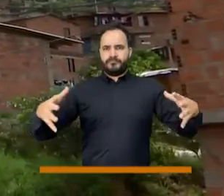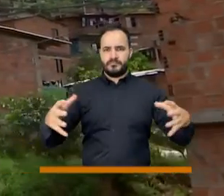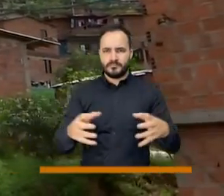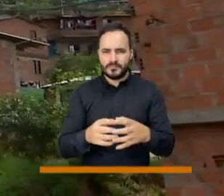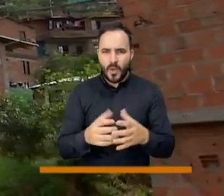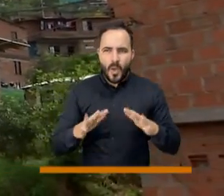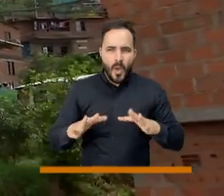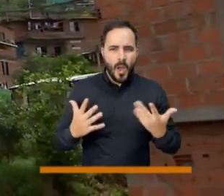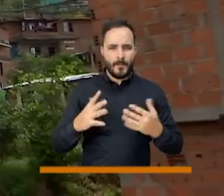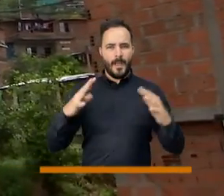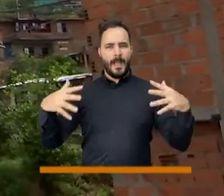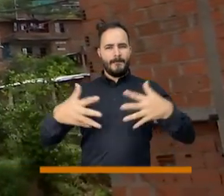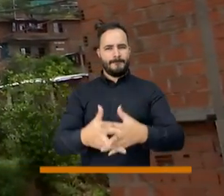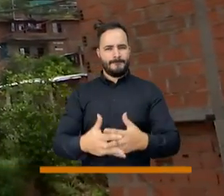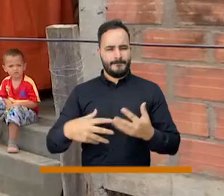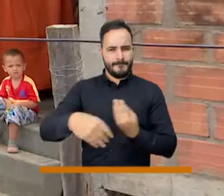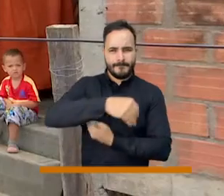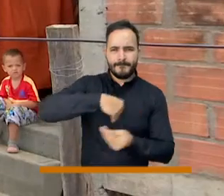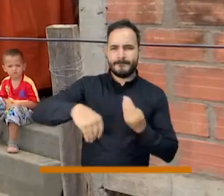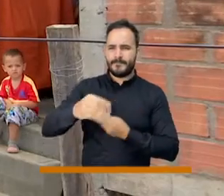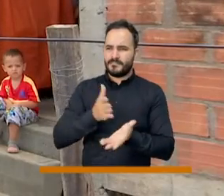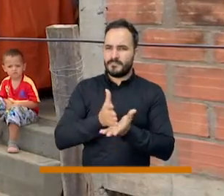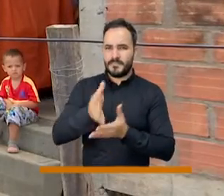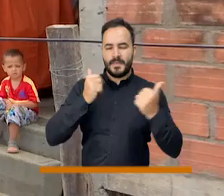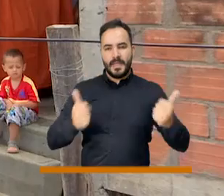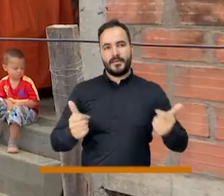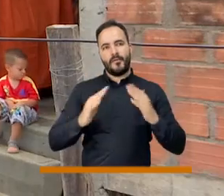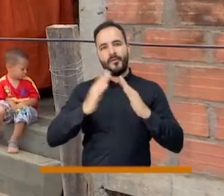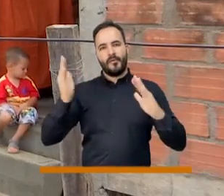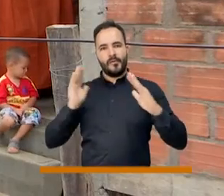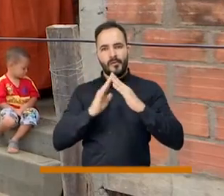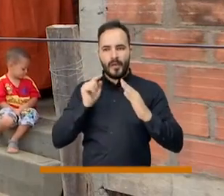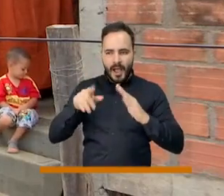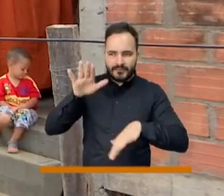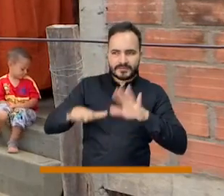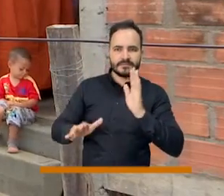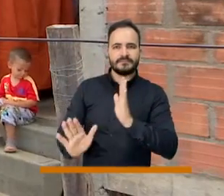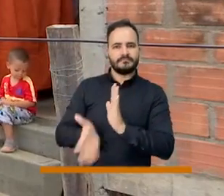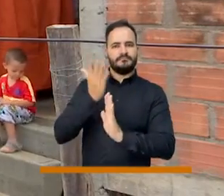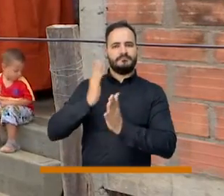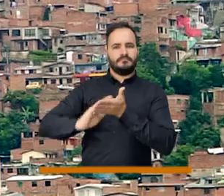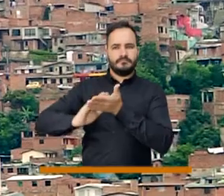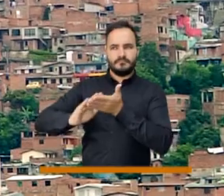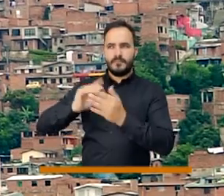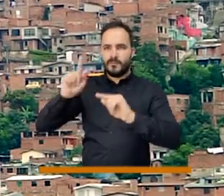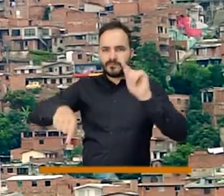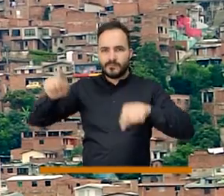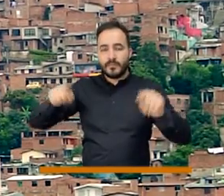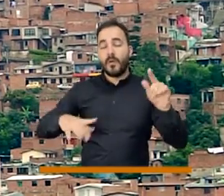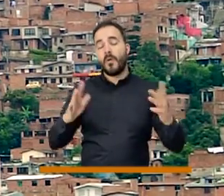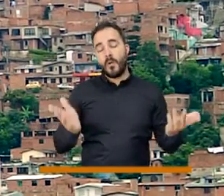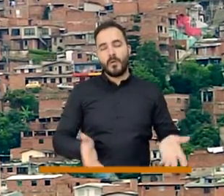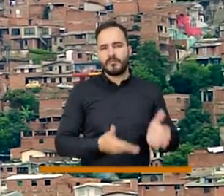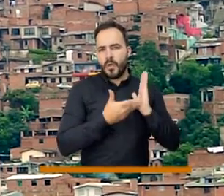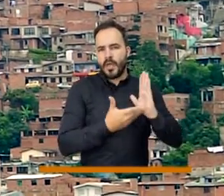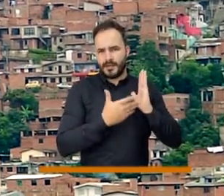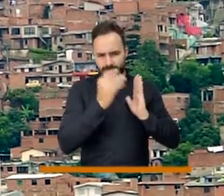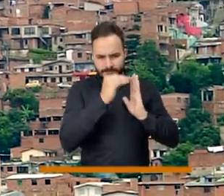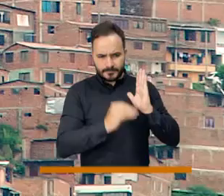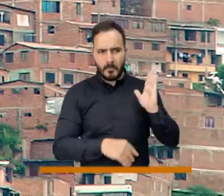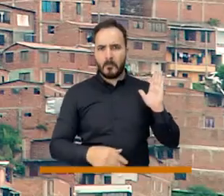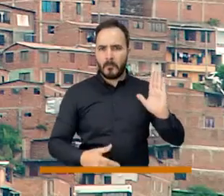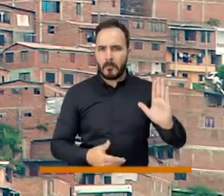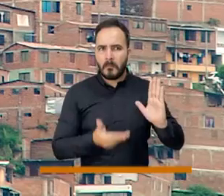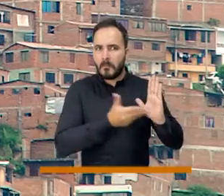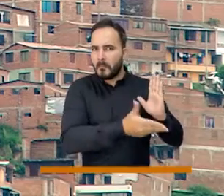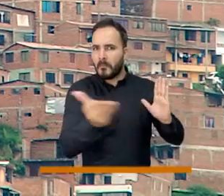densificación para poder construir una ciudad sostenible, de la renovación urbana, y de encontrar nuevos modelos también